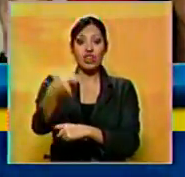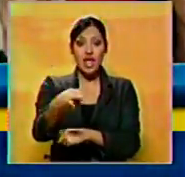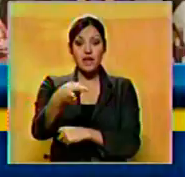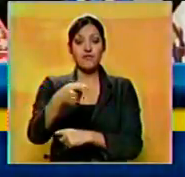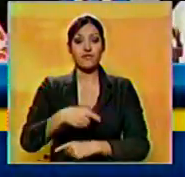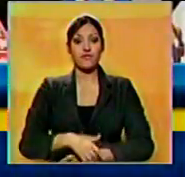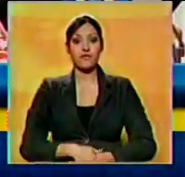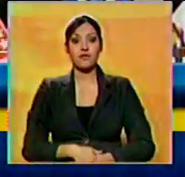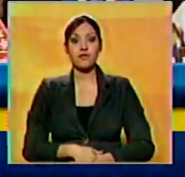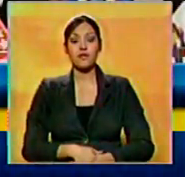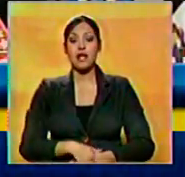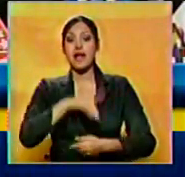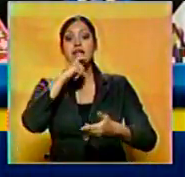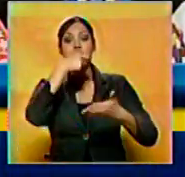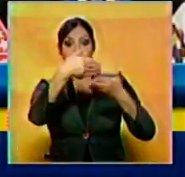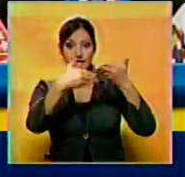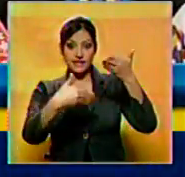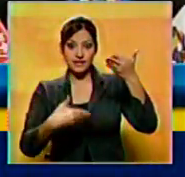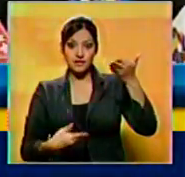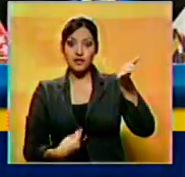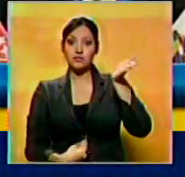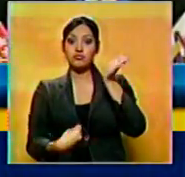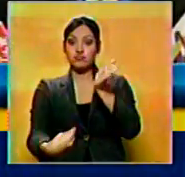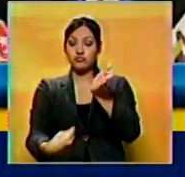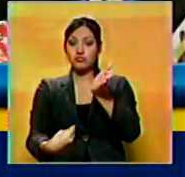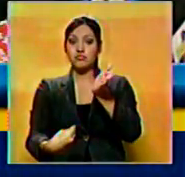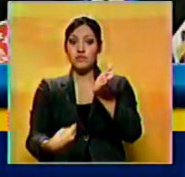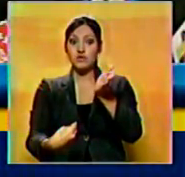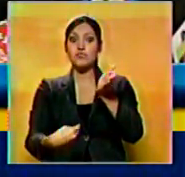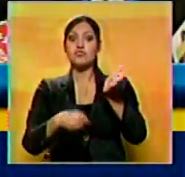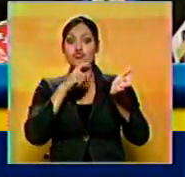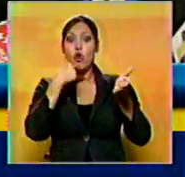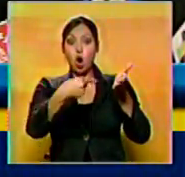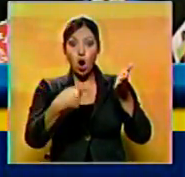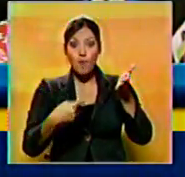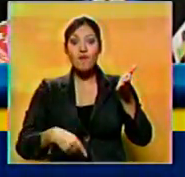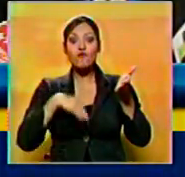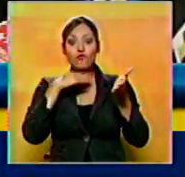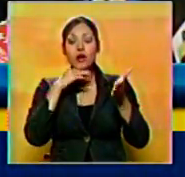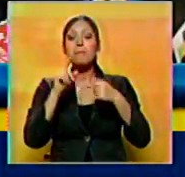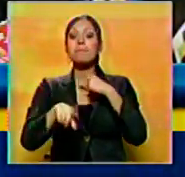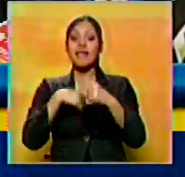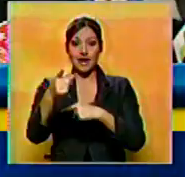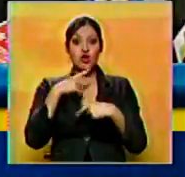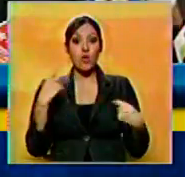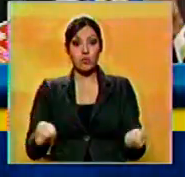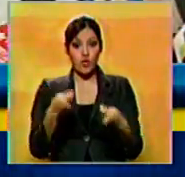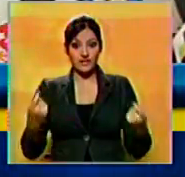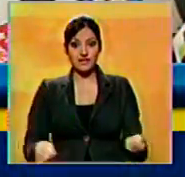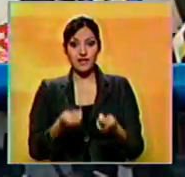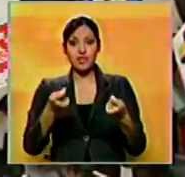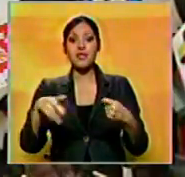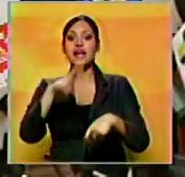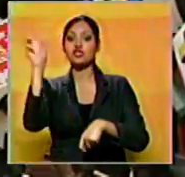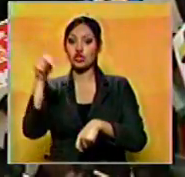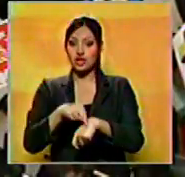formales. Una lista aquí bien gruesa. Mañana lo vamos a publicar en la prensa nacional.